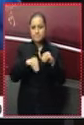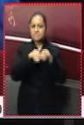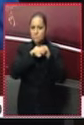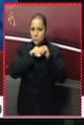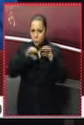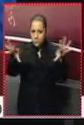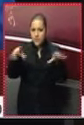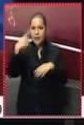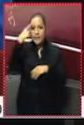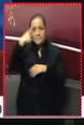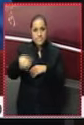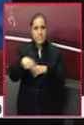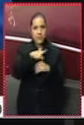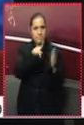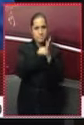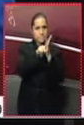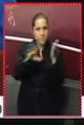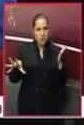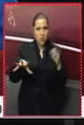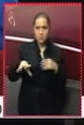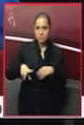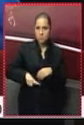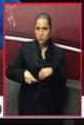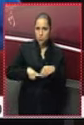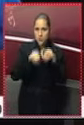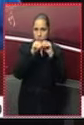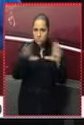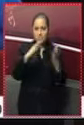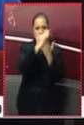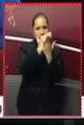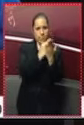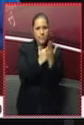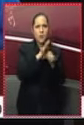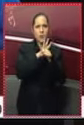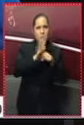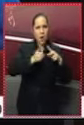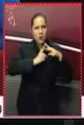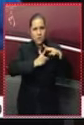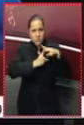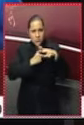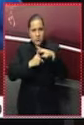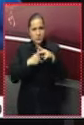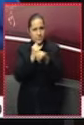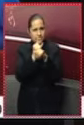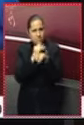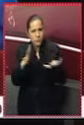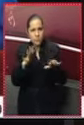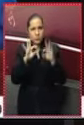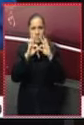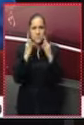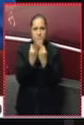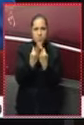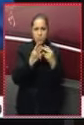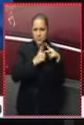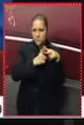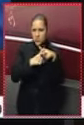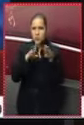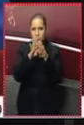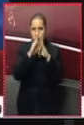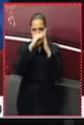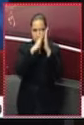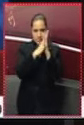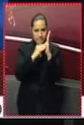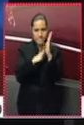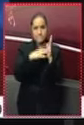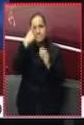de la Federación la memoria de cálculo que detalle las fuentes de información y la metodología que justifiquen la actualización de los precios